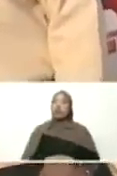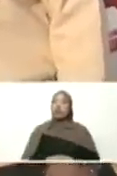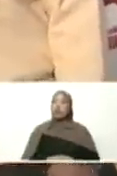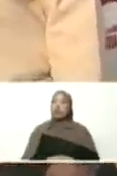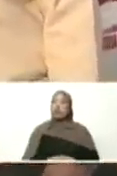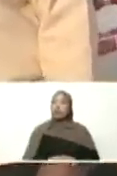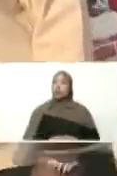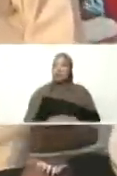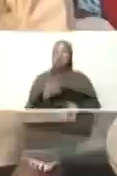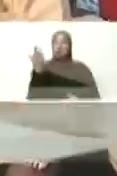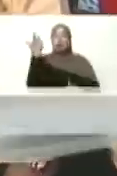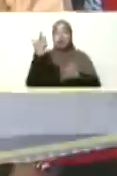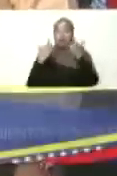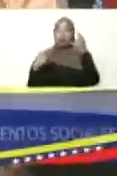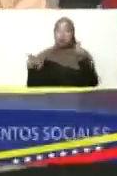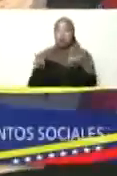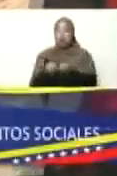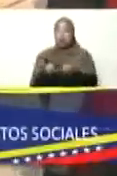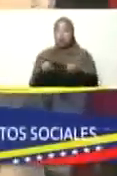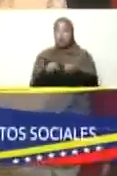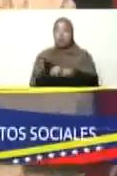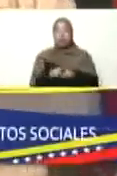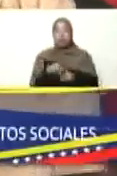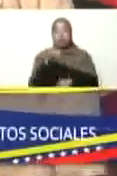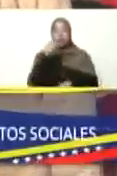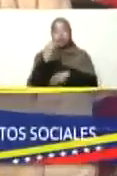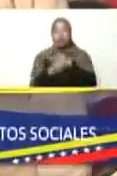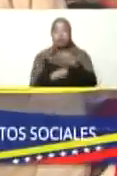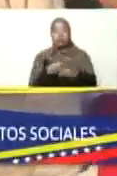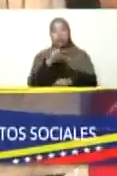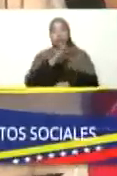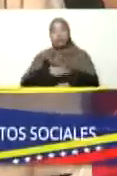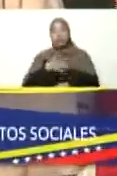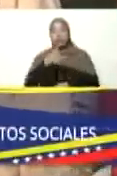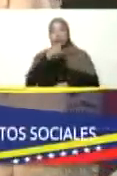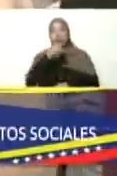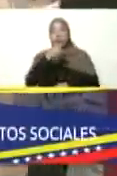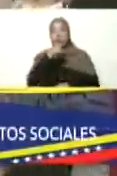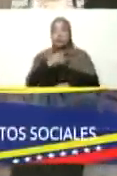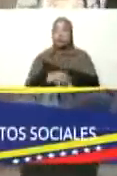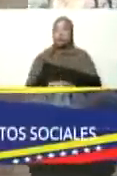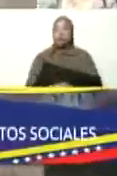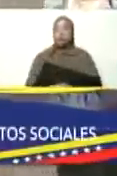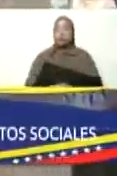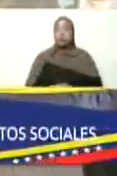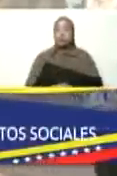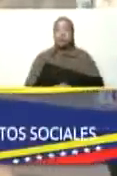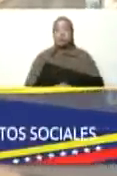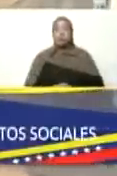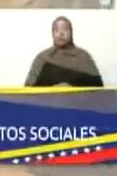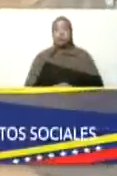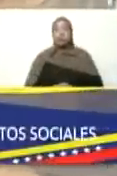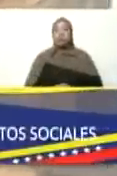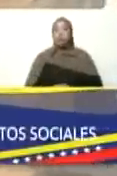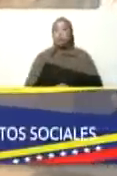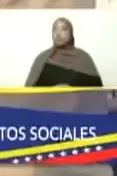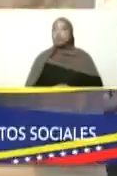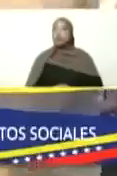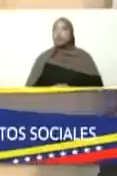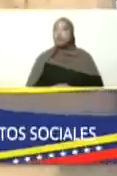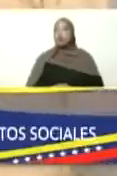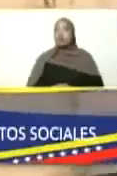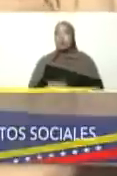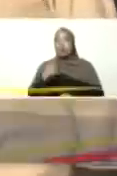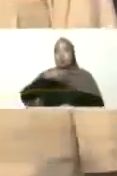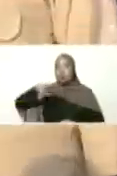El comandante Chávez lo planteó con mucha claridad y dijo que no pueden ser injertos aislados. tienen que entrar en red con otros injertos porque si no,